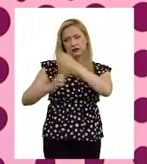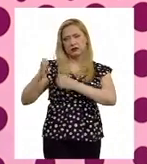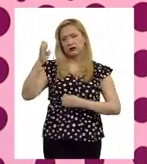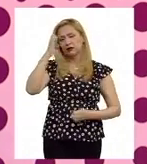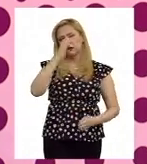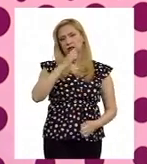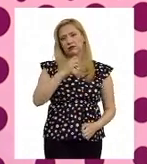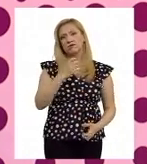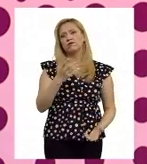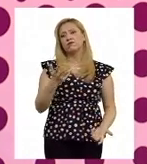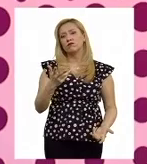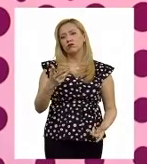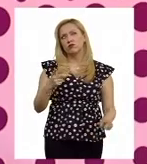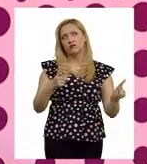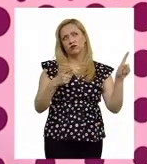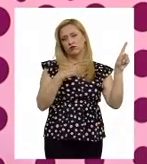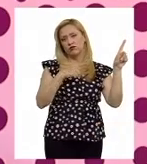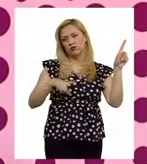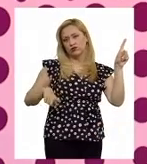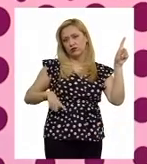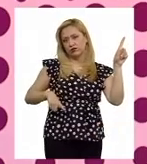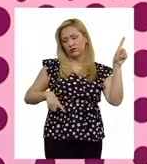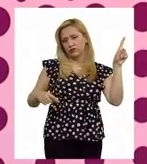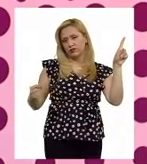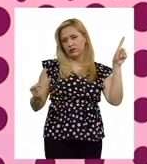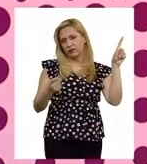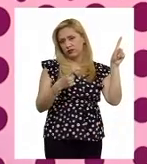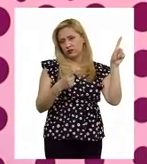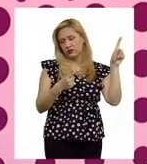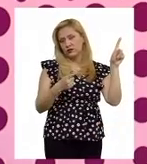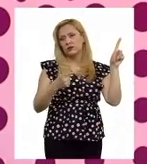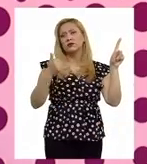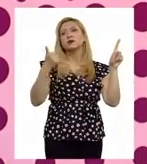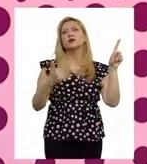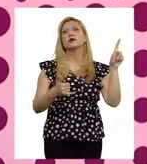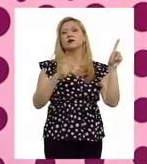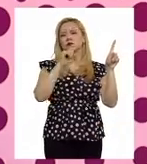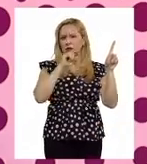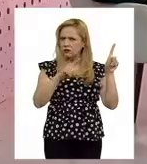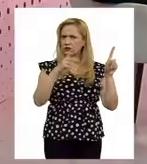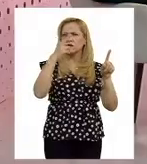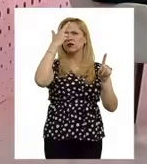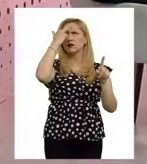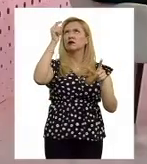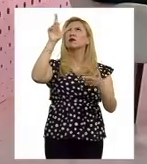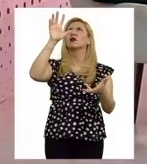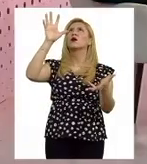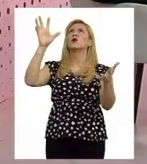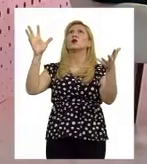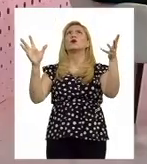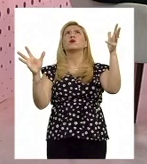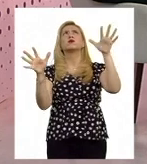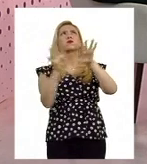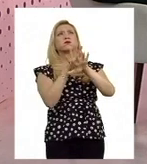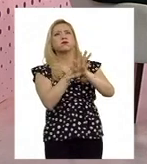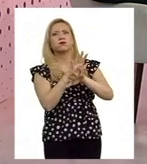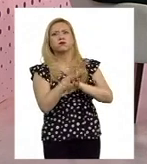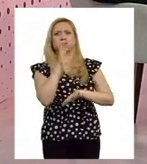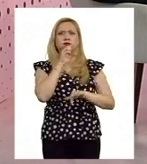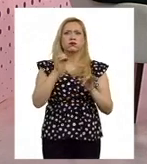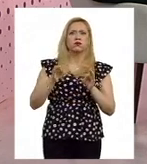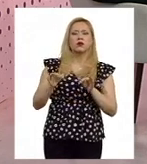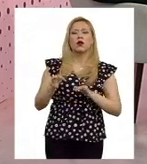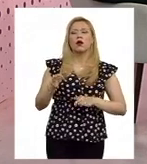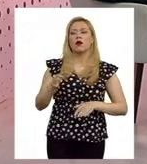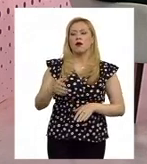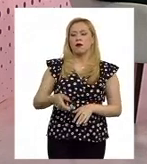análisis político, también por supuesto climático, y también por supuesto que hemos tenido por primera vez